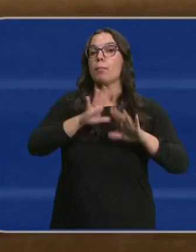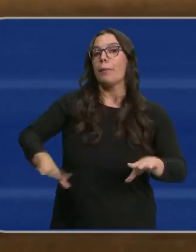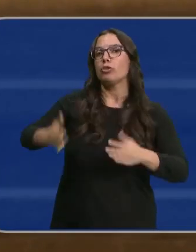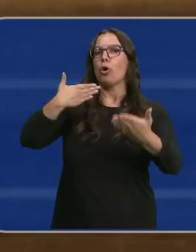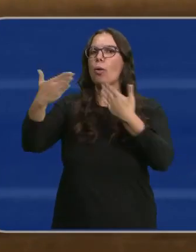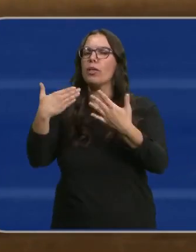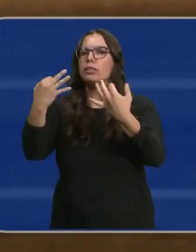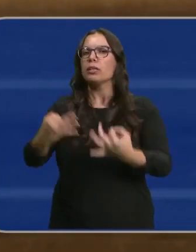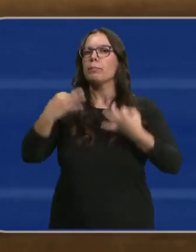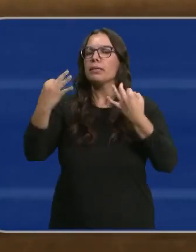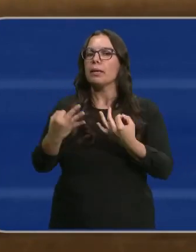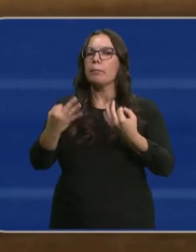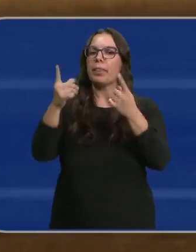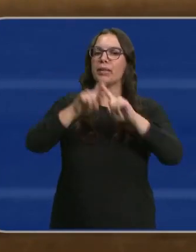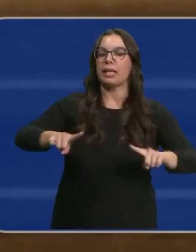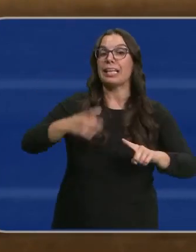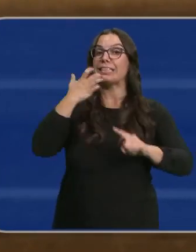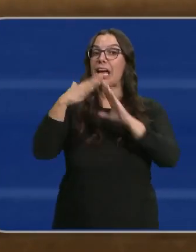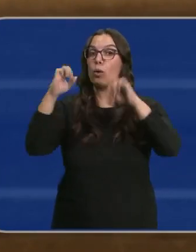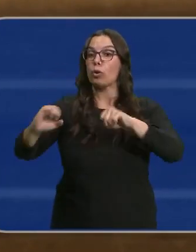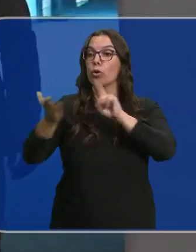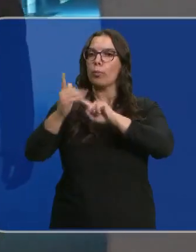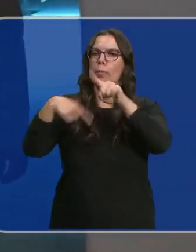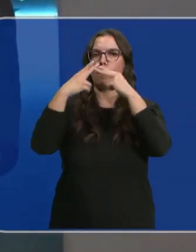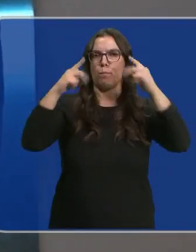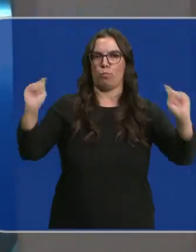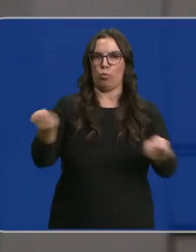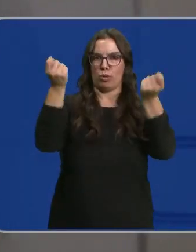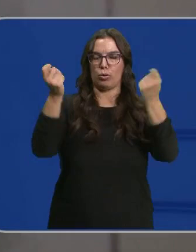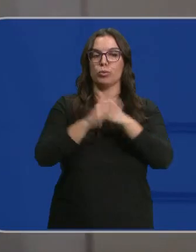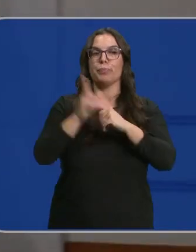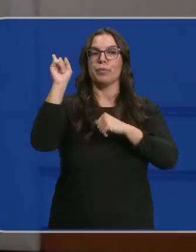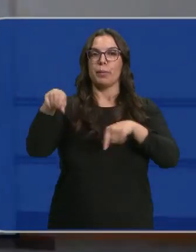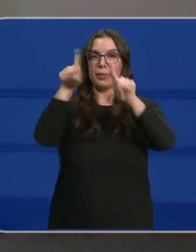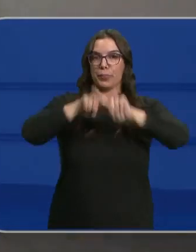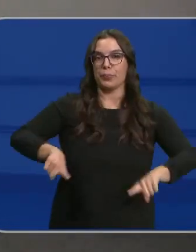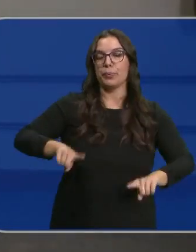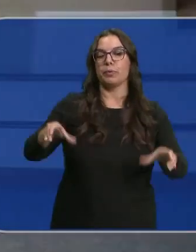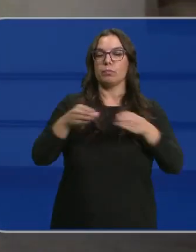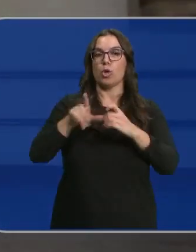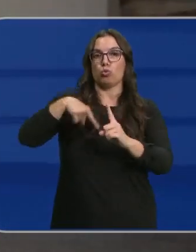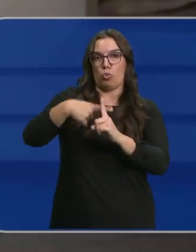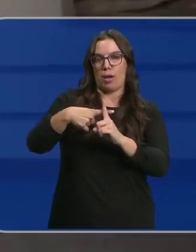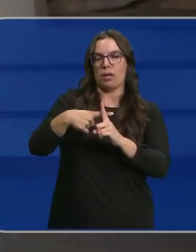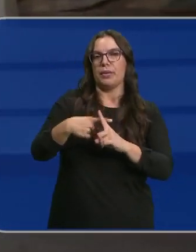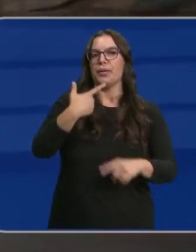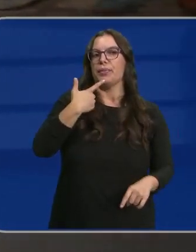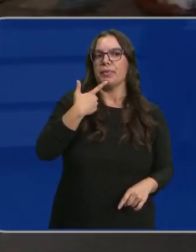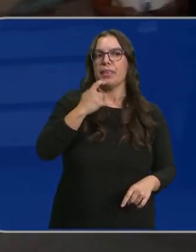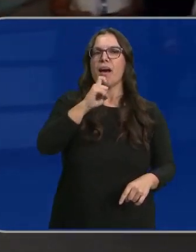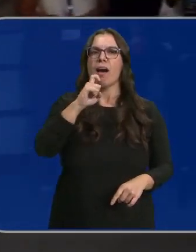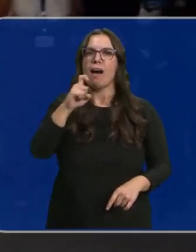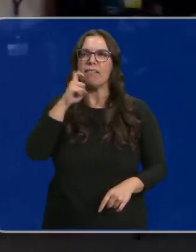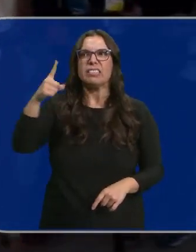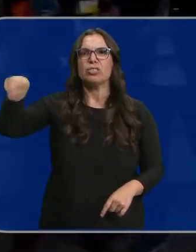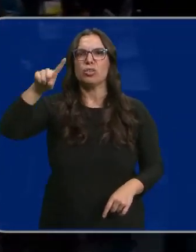siempre discretas y los acuerdos, cuando los haya, públicos. Discreción también de sus socios de Sumar, donde se resta importancia a los avisos